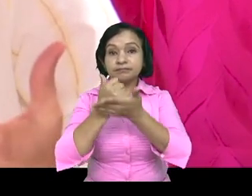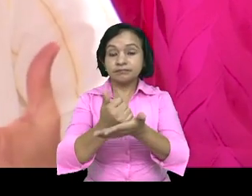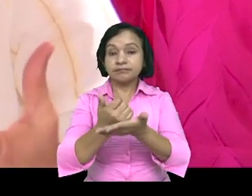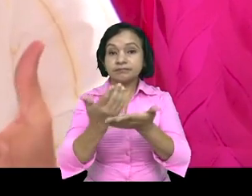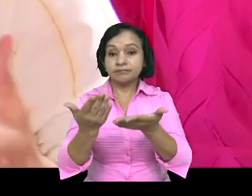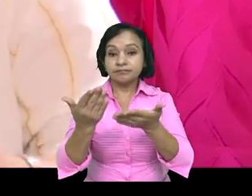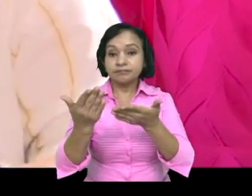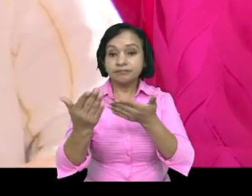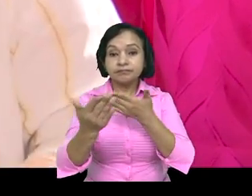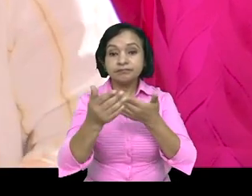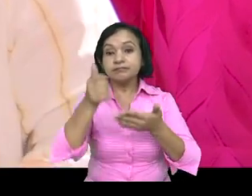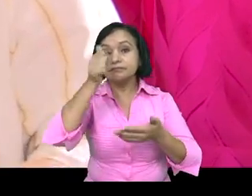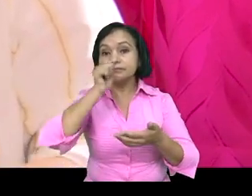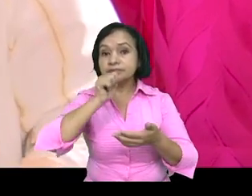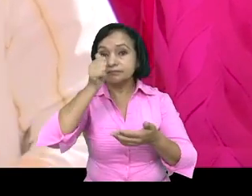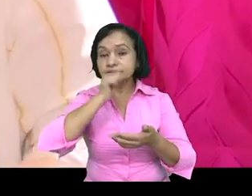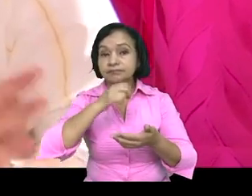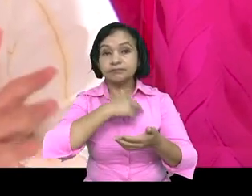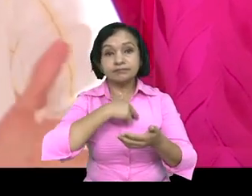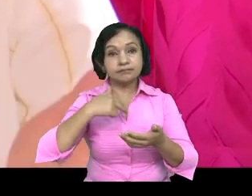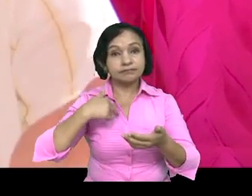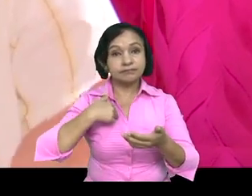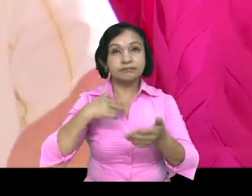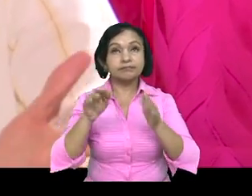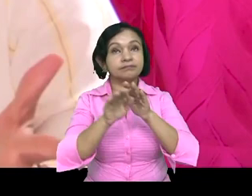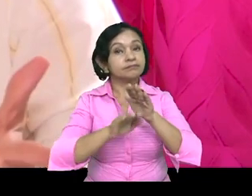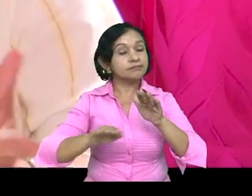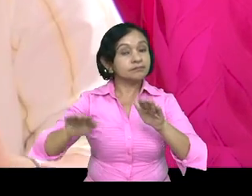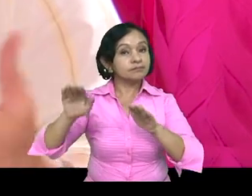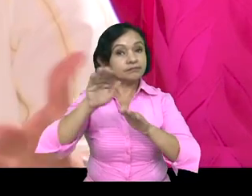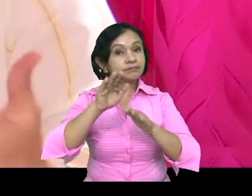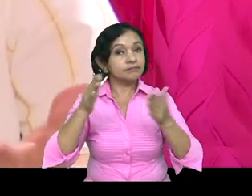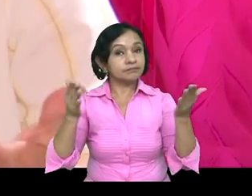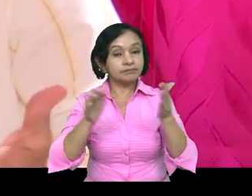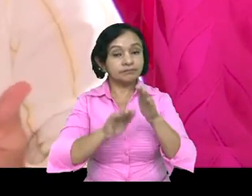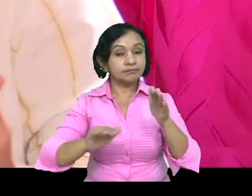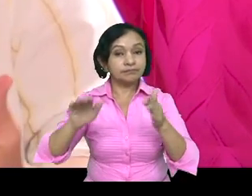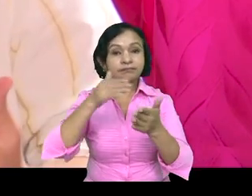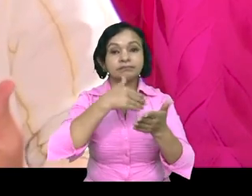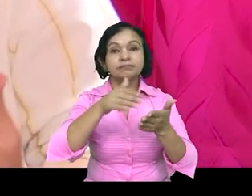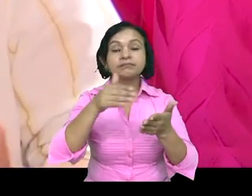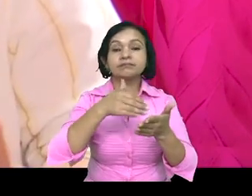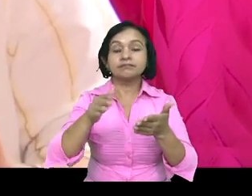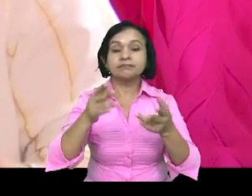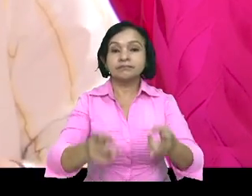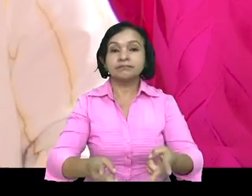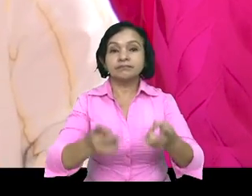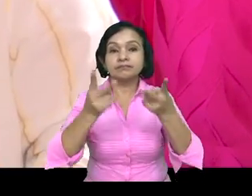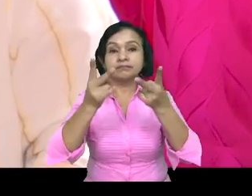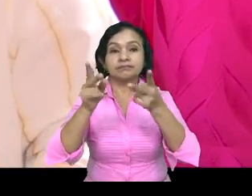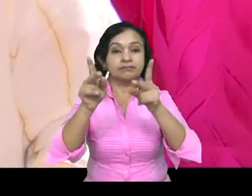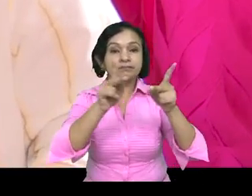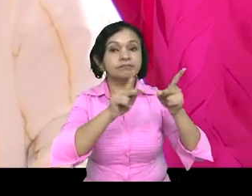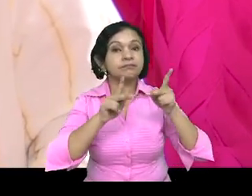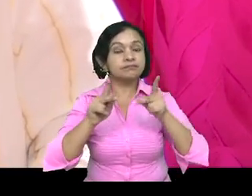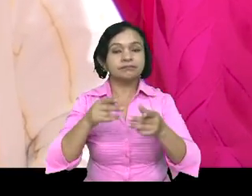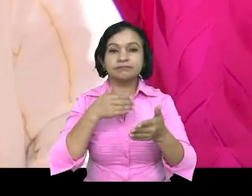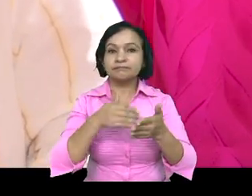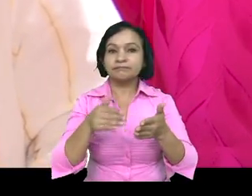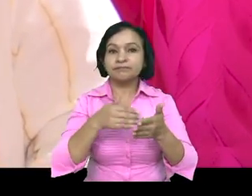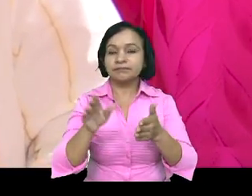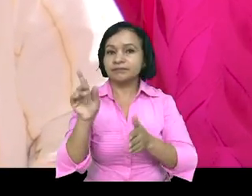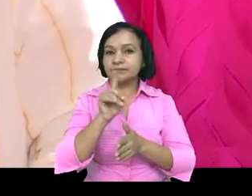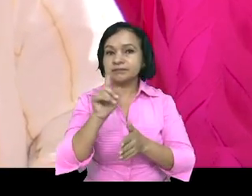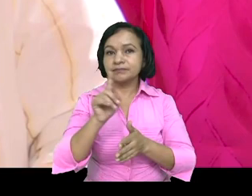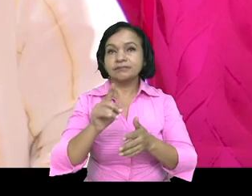acercarle ese vital líquido y hacerle de lo más fácil, ¿verdad?, la vida de la población, porque no es fácil. De